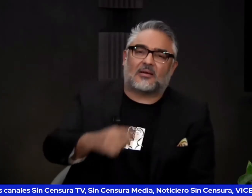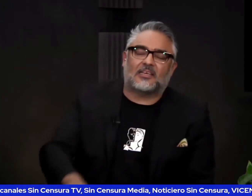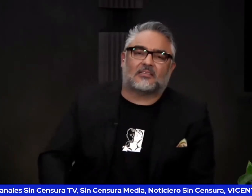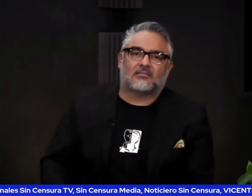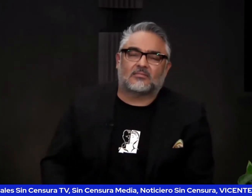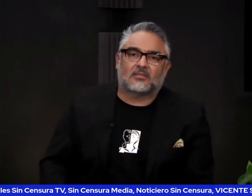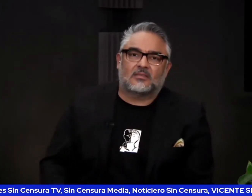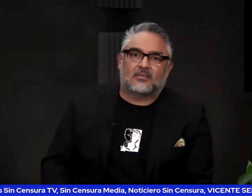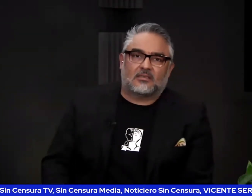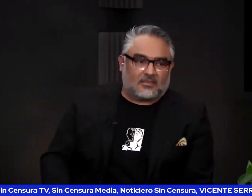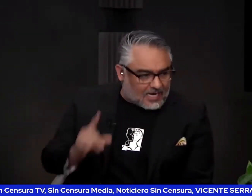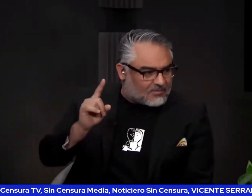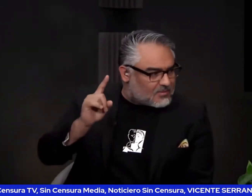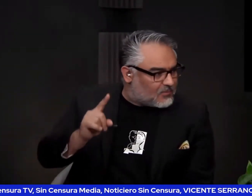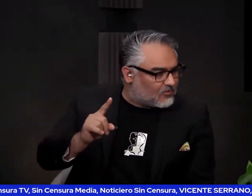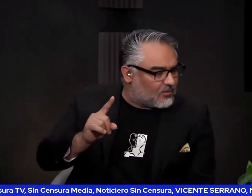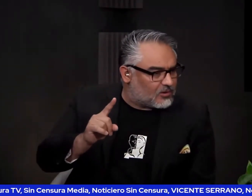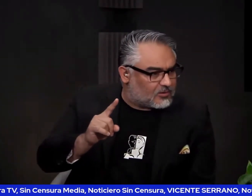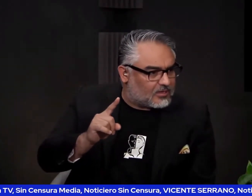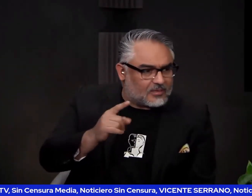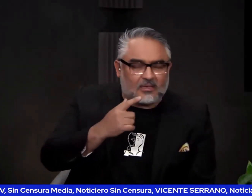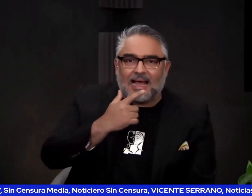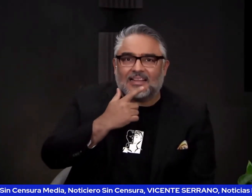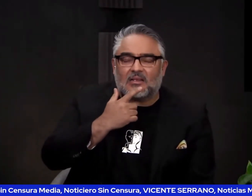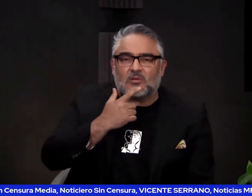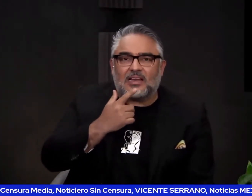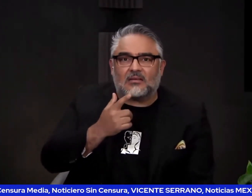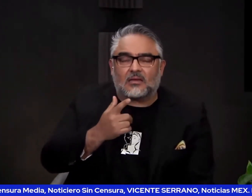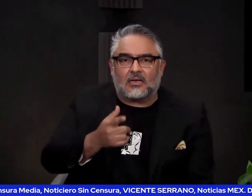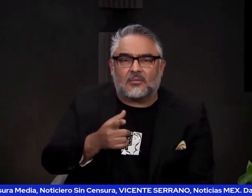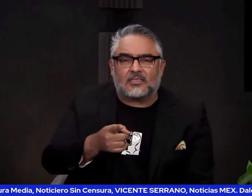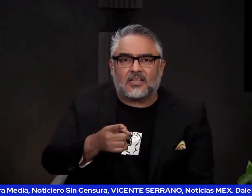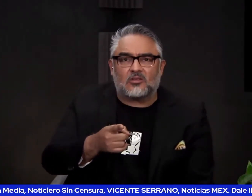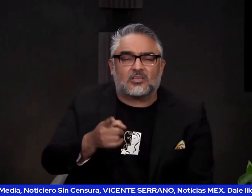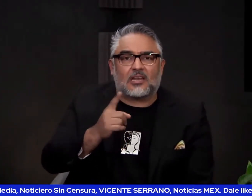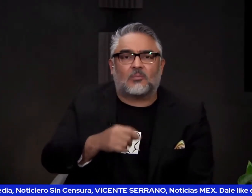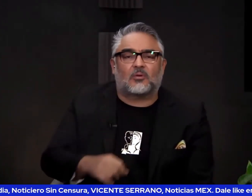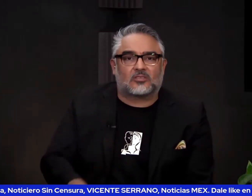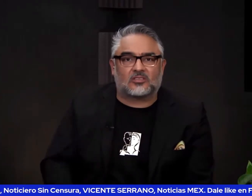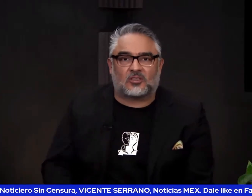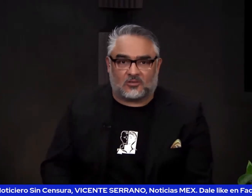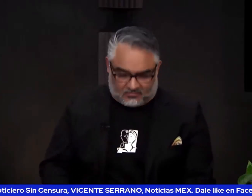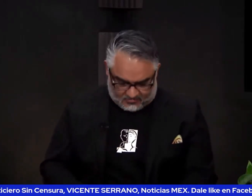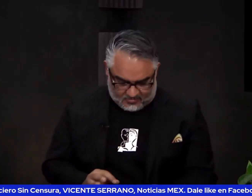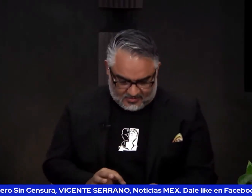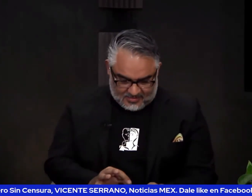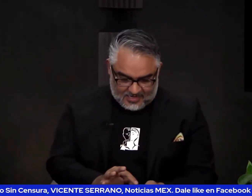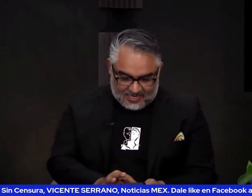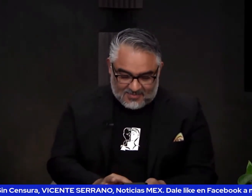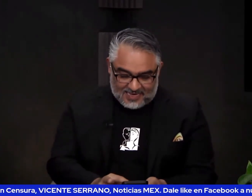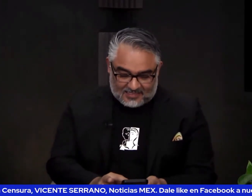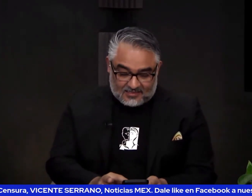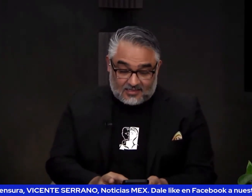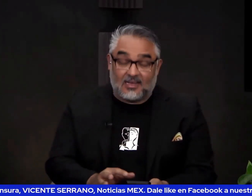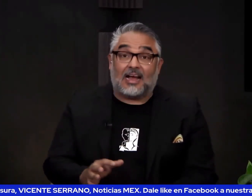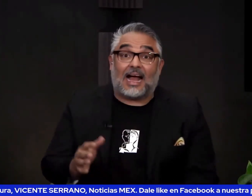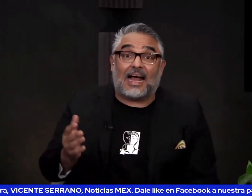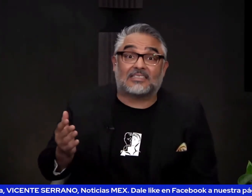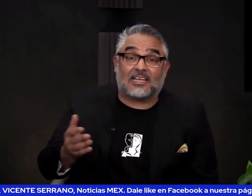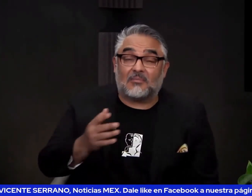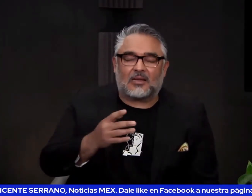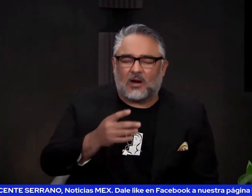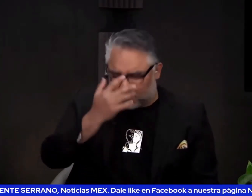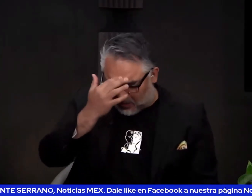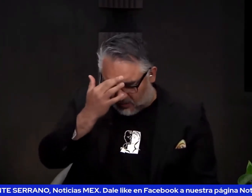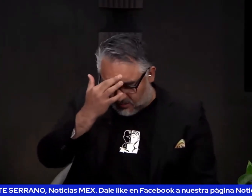don David, grábeme por favor, don David, andan muy alebrestados en la oposición. Es más,